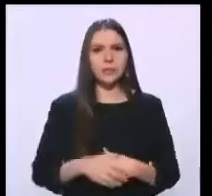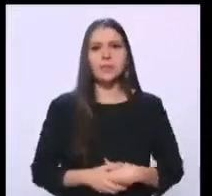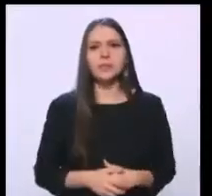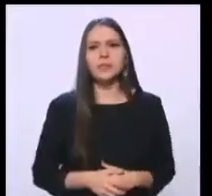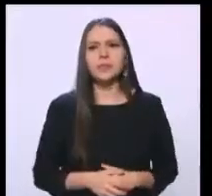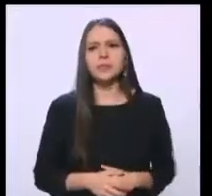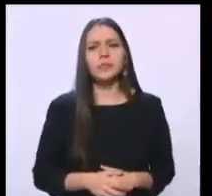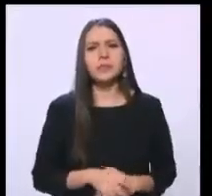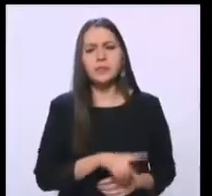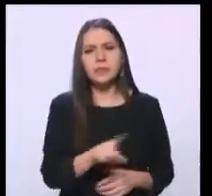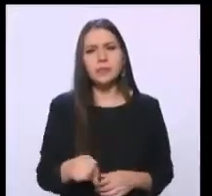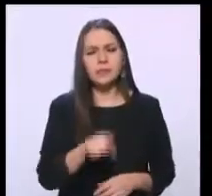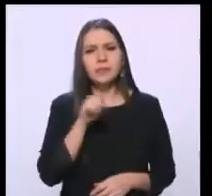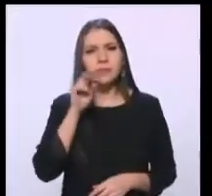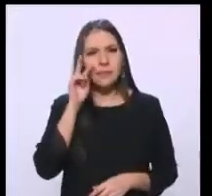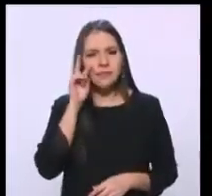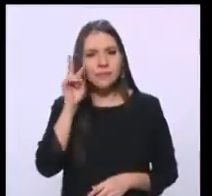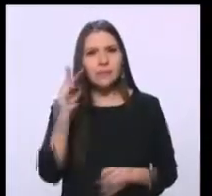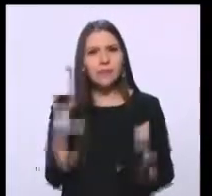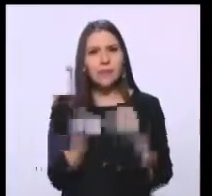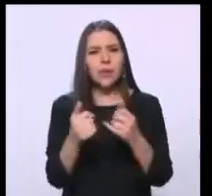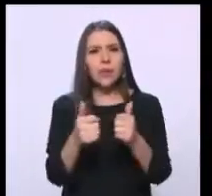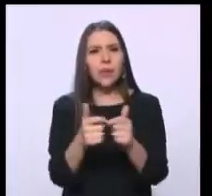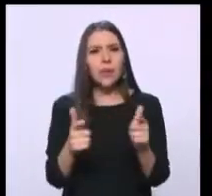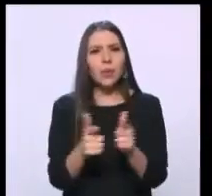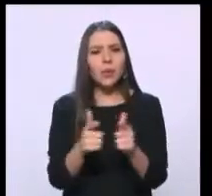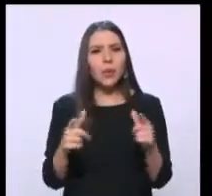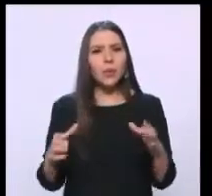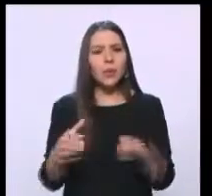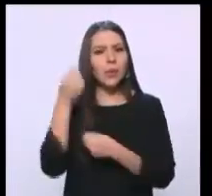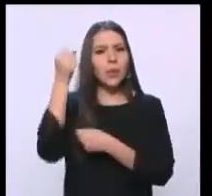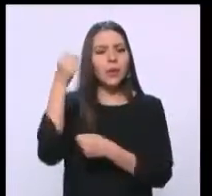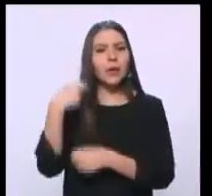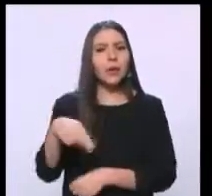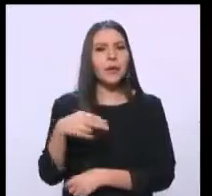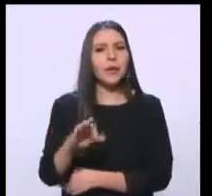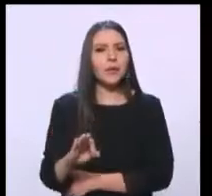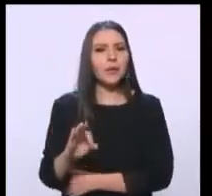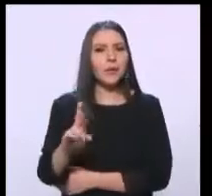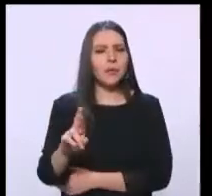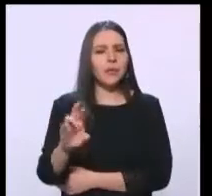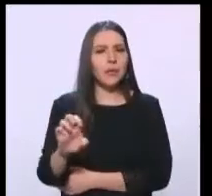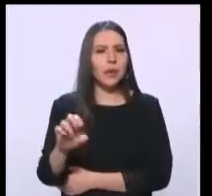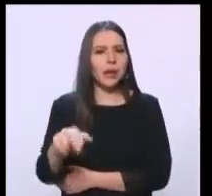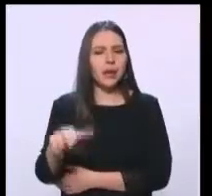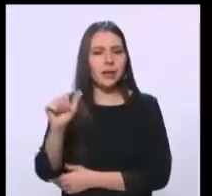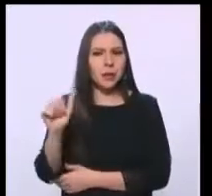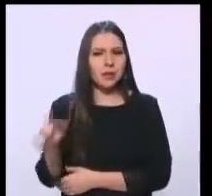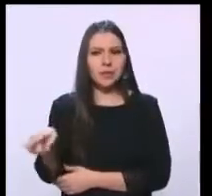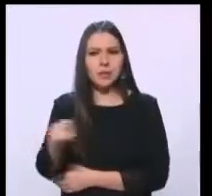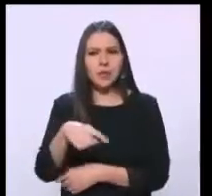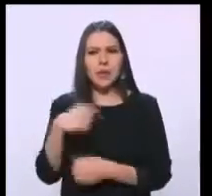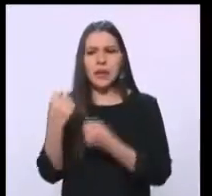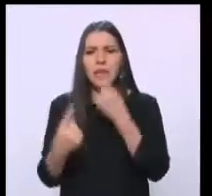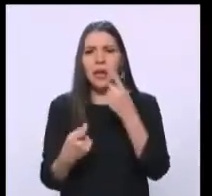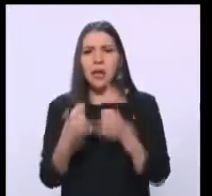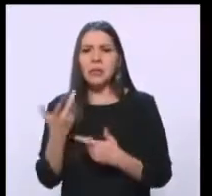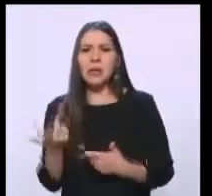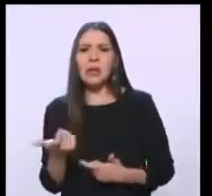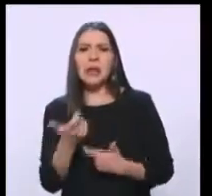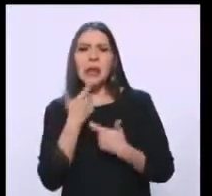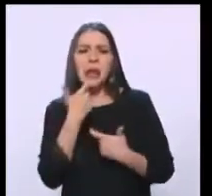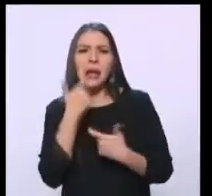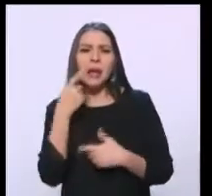Veíamos ahí también a los de Frena y bueno, sobre este grupo han surgido distintas voces que entre que se ríen sobre ciertos aspectos curiosos de